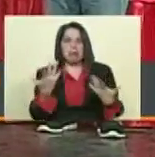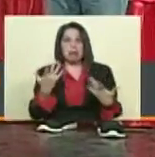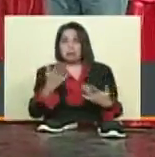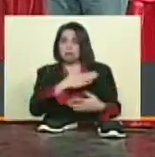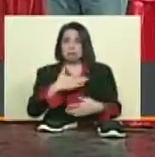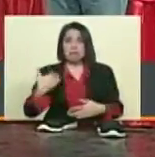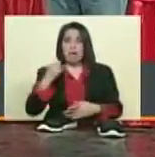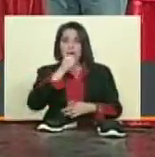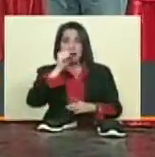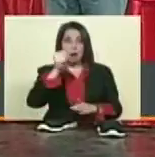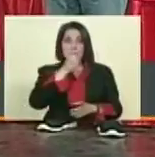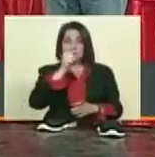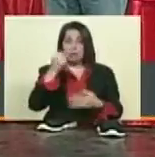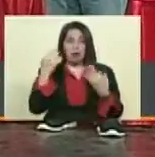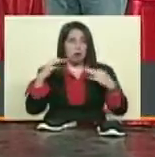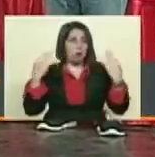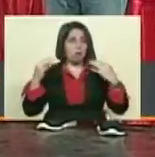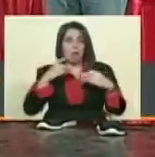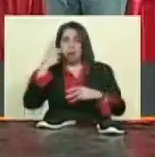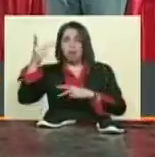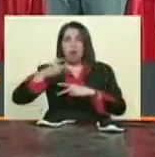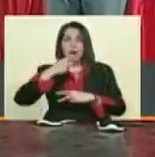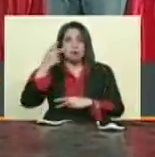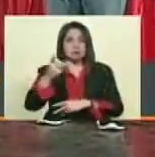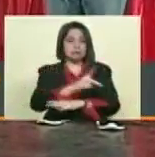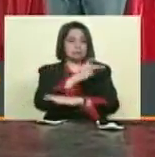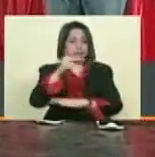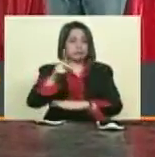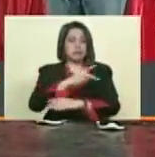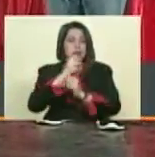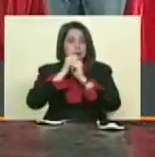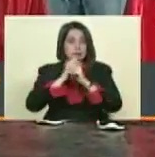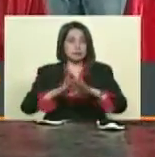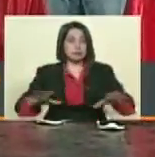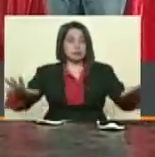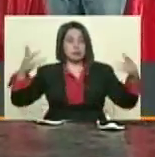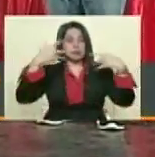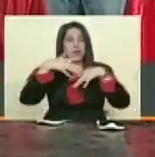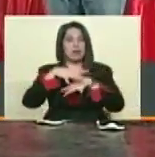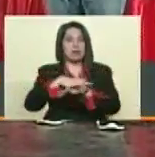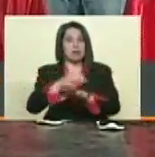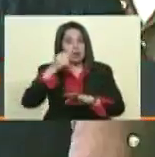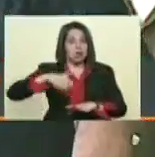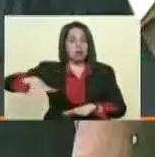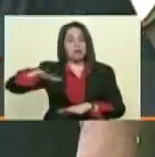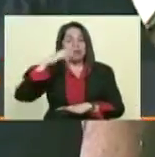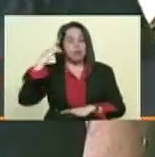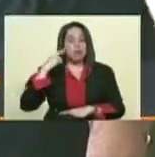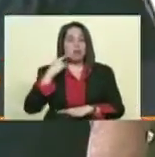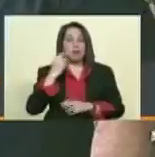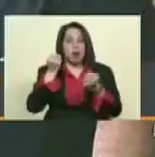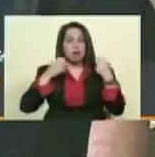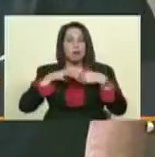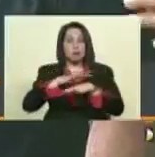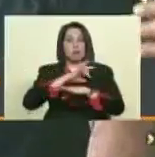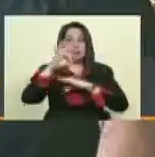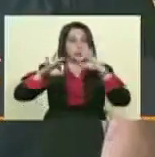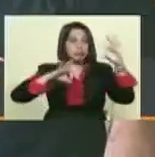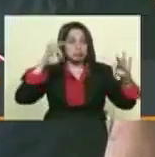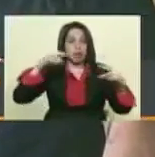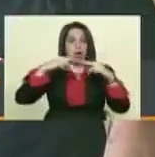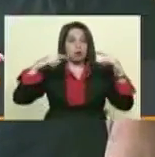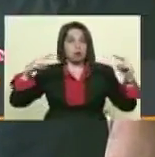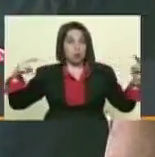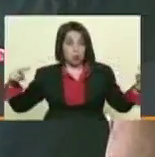cantar, querer llevar la poesía, querer llevar la integración, el mensaje del pueblo de Bolívar al pueblo de Honduras. Desde aquí le